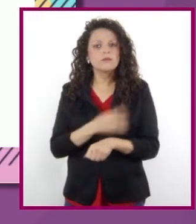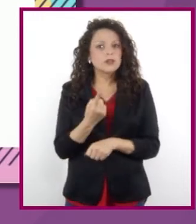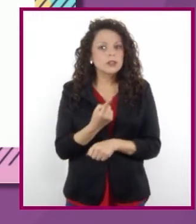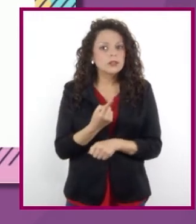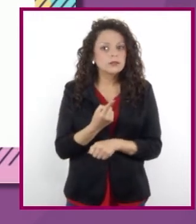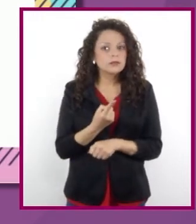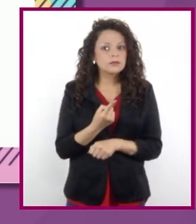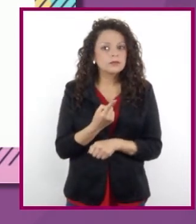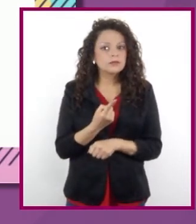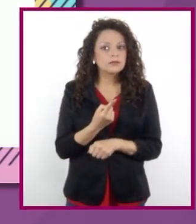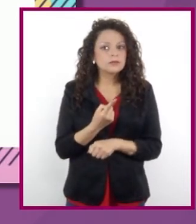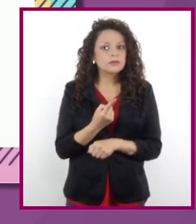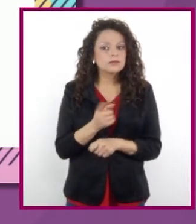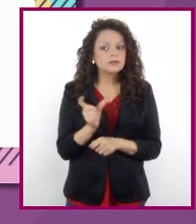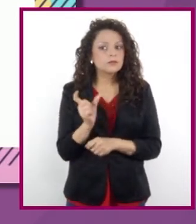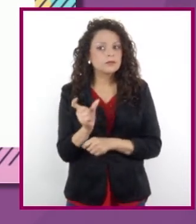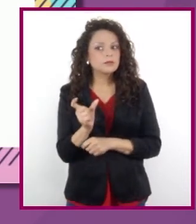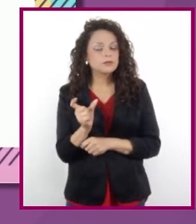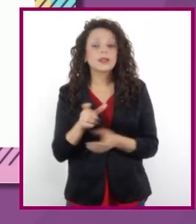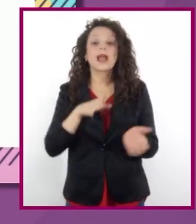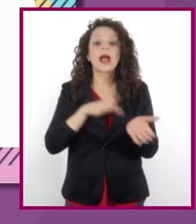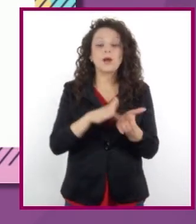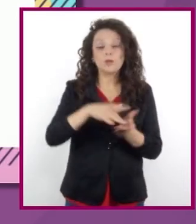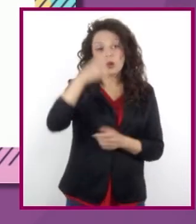apoya a que nos activemos.